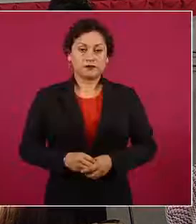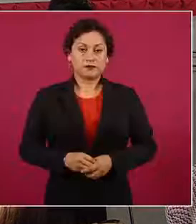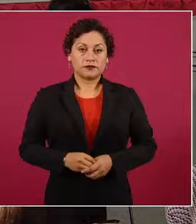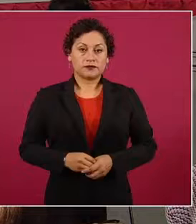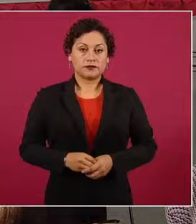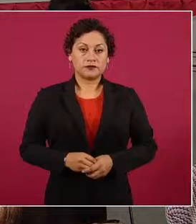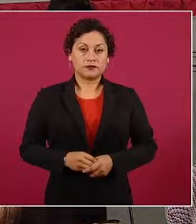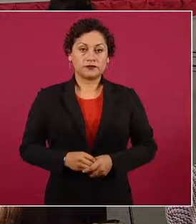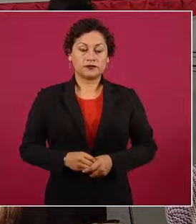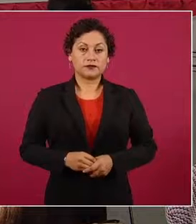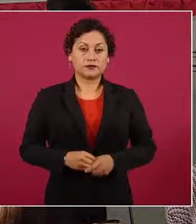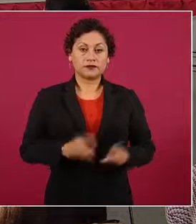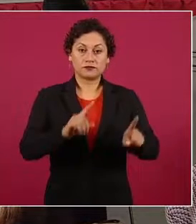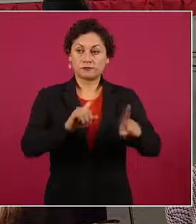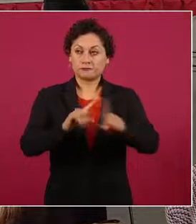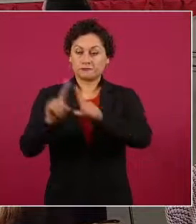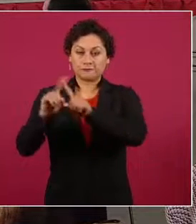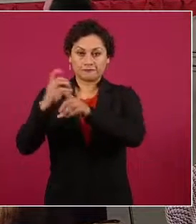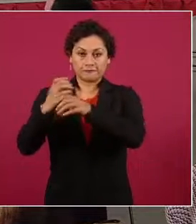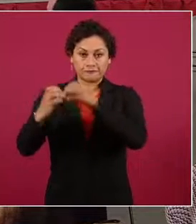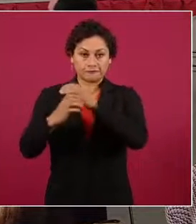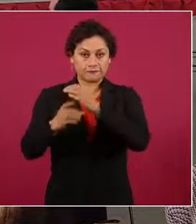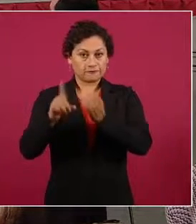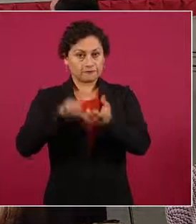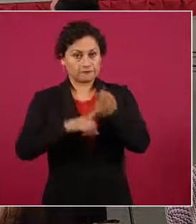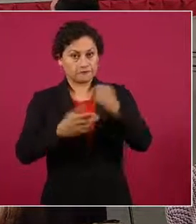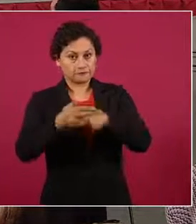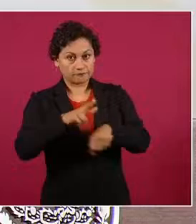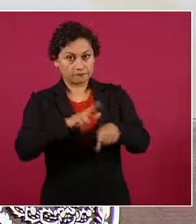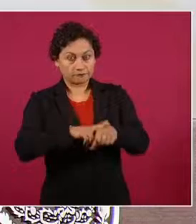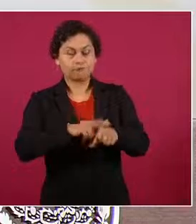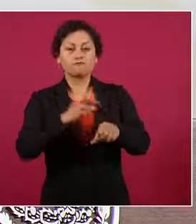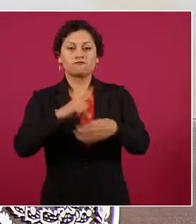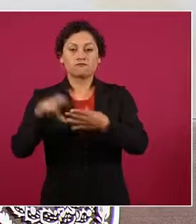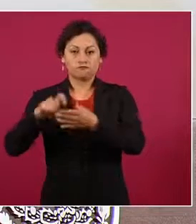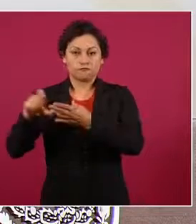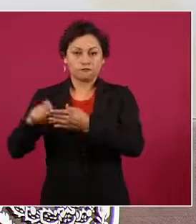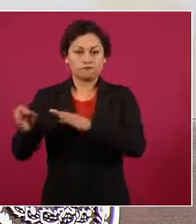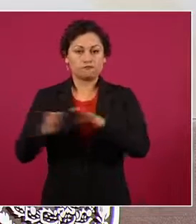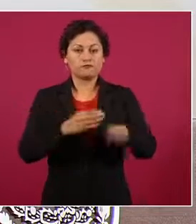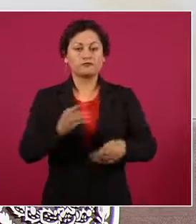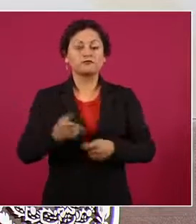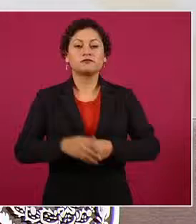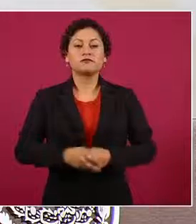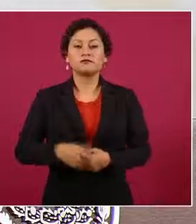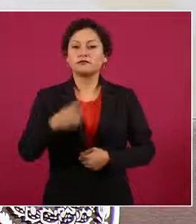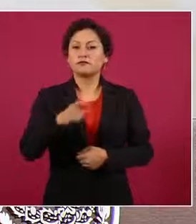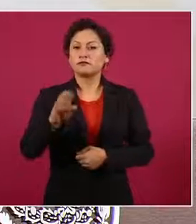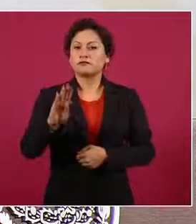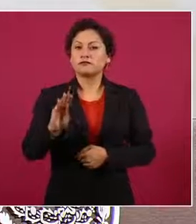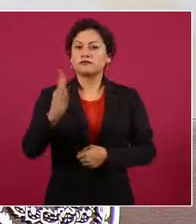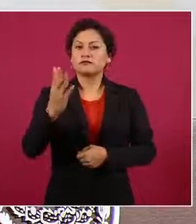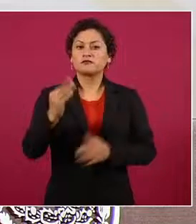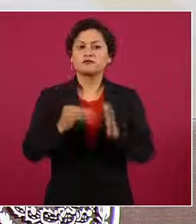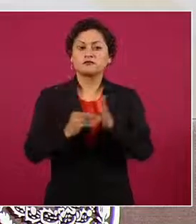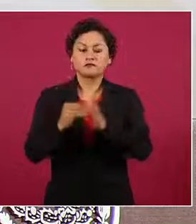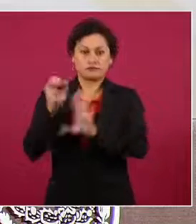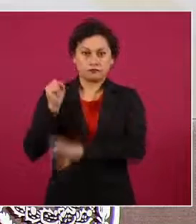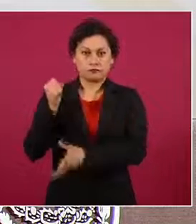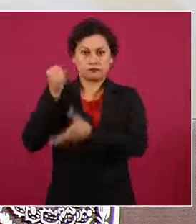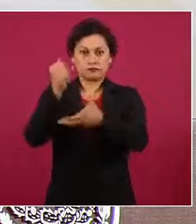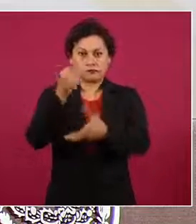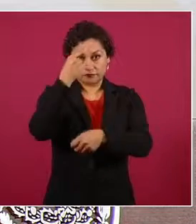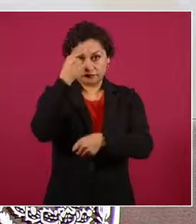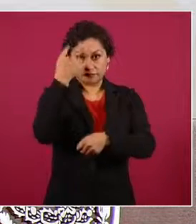4.330 piezas de equipo médico. Se trata de 194 millones de pesos para equipo en el primer nivel